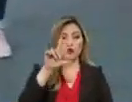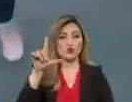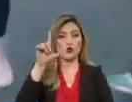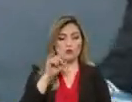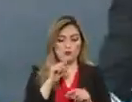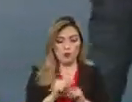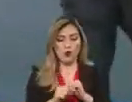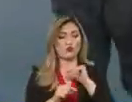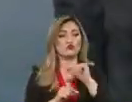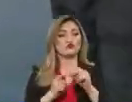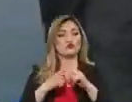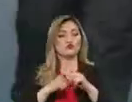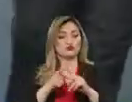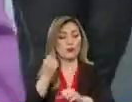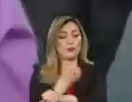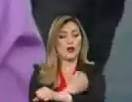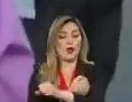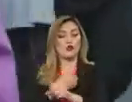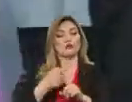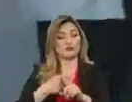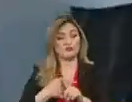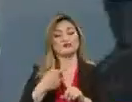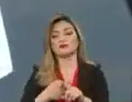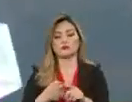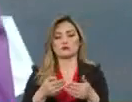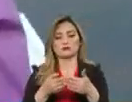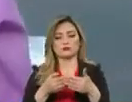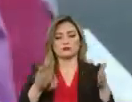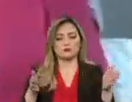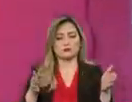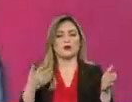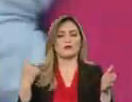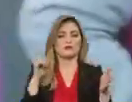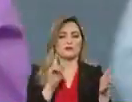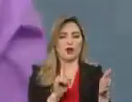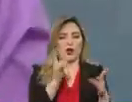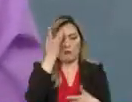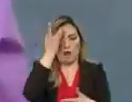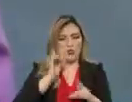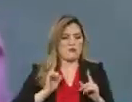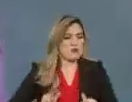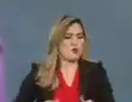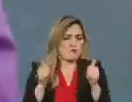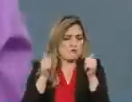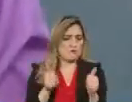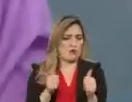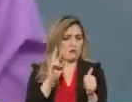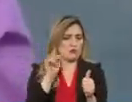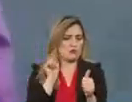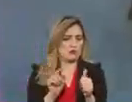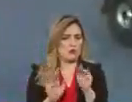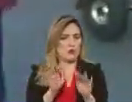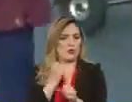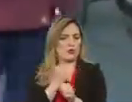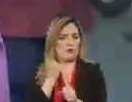forma paulatina, empezarán a llegar los comerciantes que trabajan dentro del mercado San Roque. Son alrededor de 2.000 comerciantes